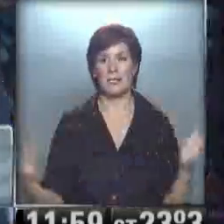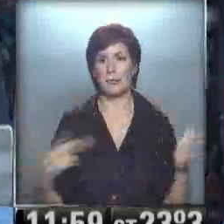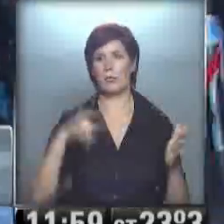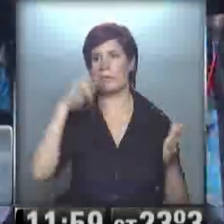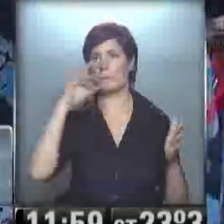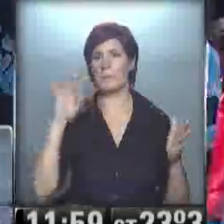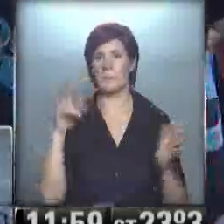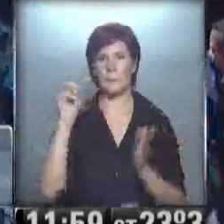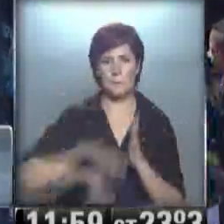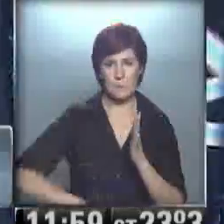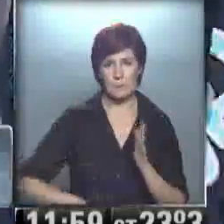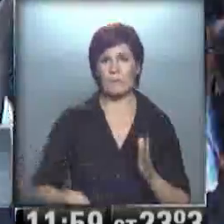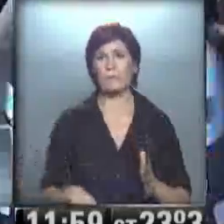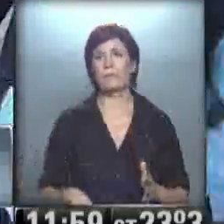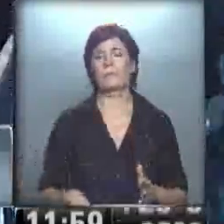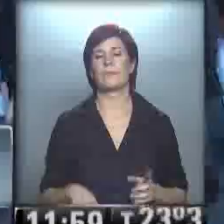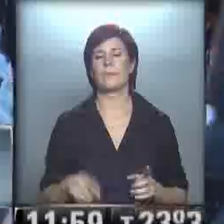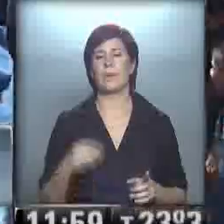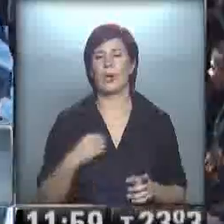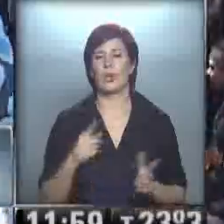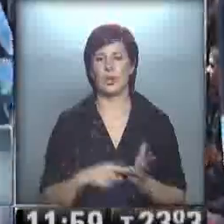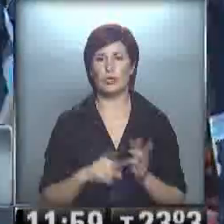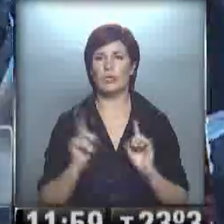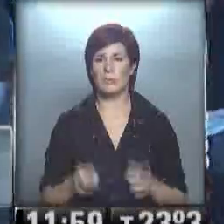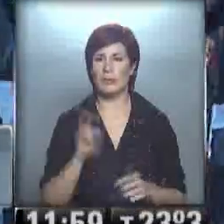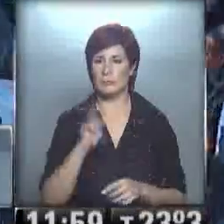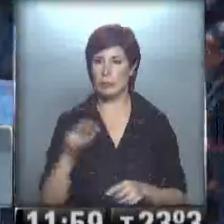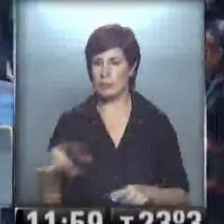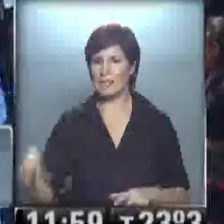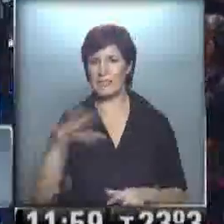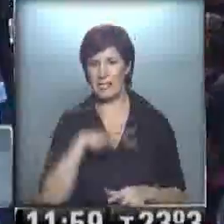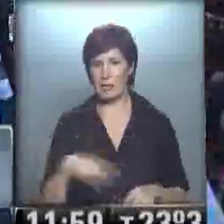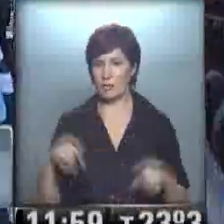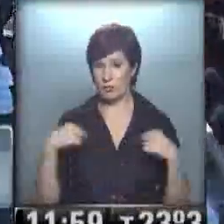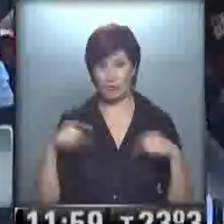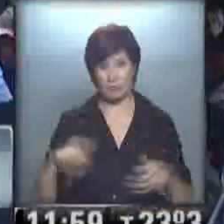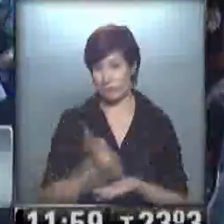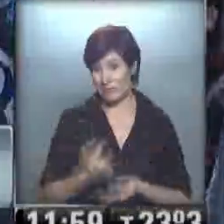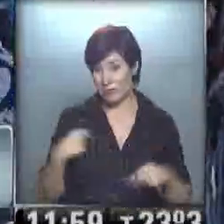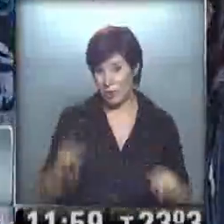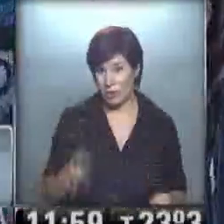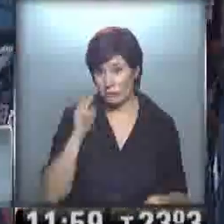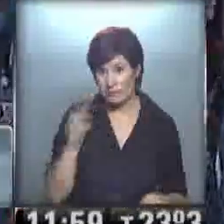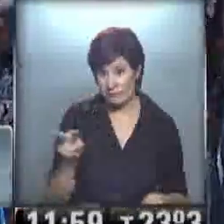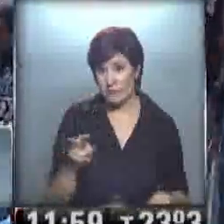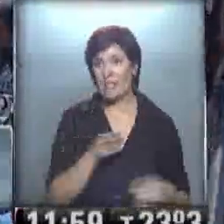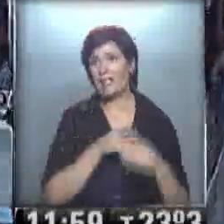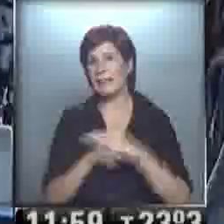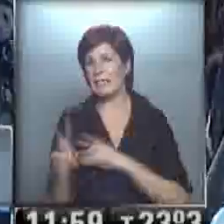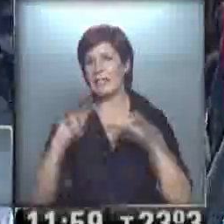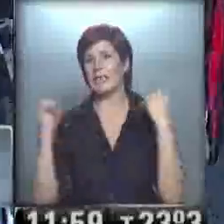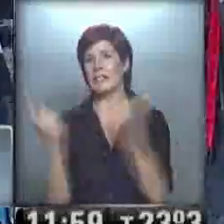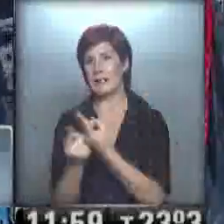Congreso, va a cruzar este Salón de los Pasos Perdidos para ingresar ya directamente al recinto de la Cámara de Diputados de la